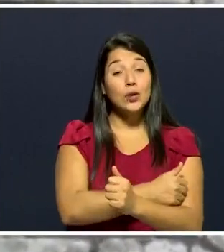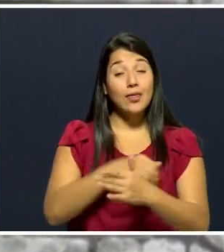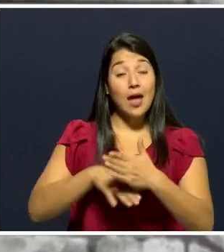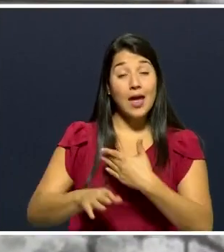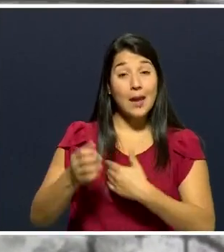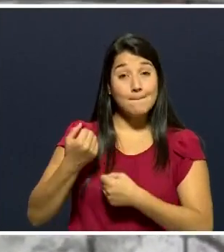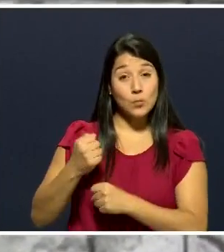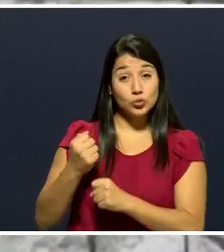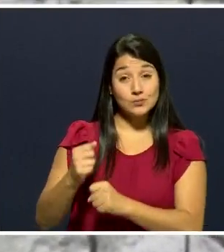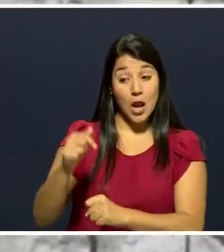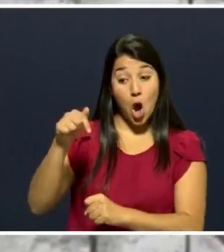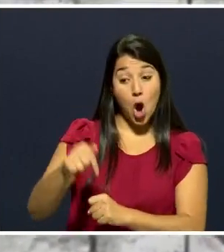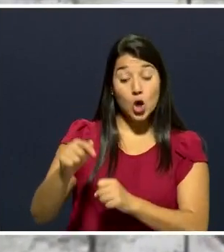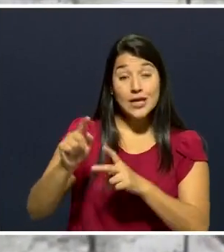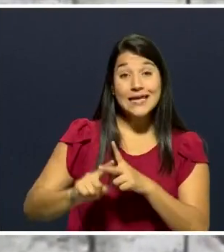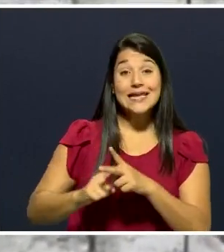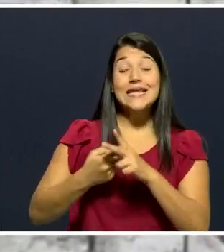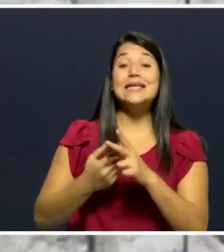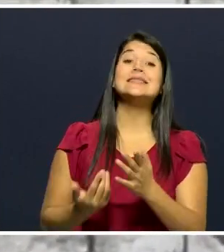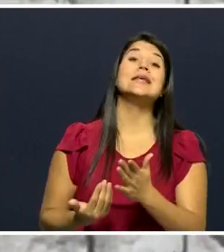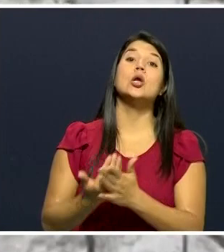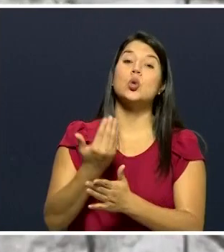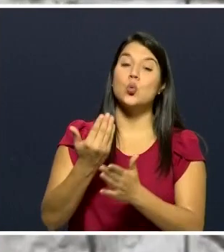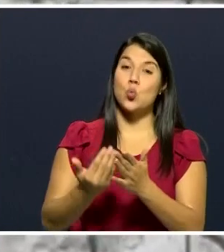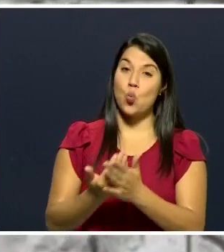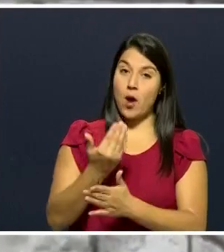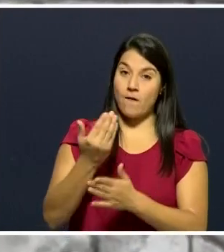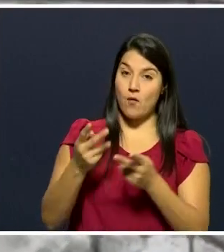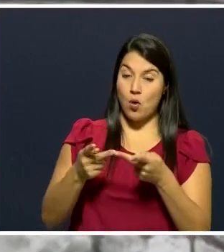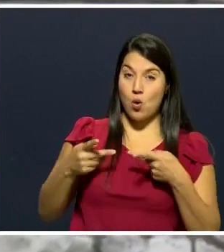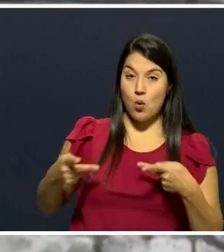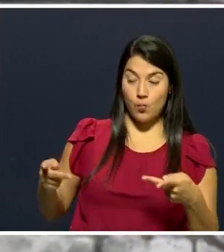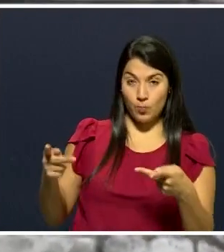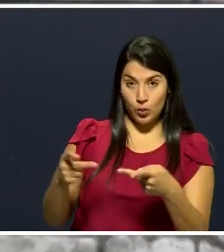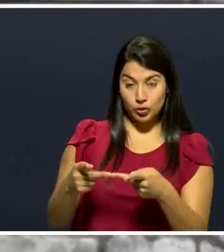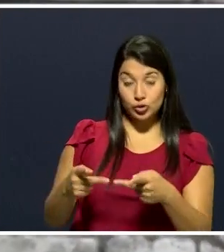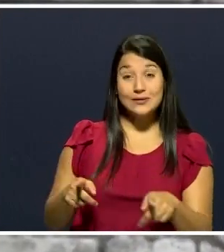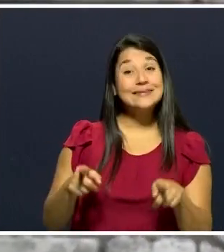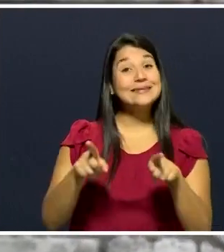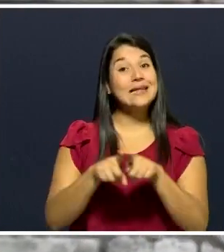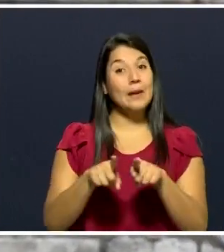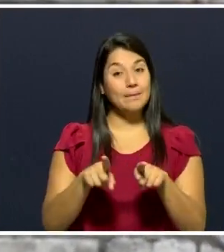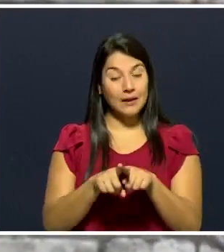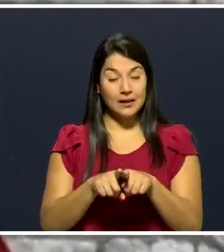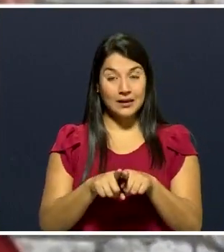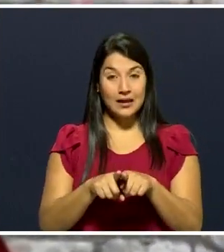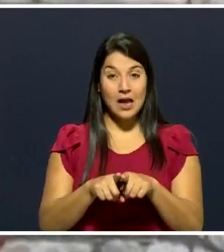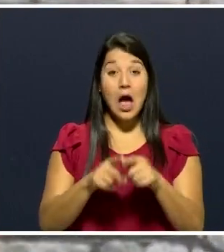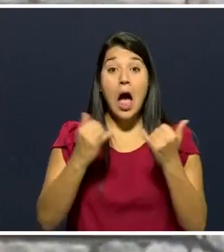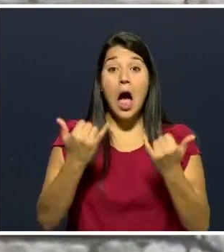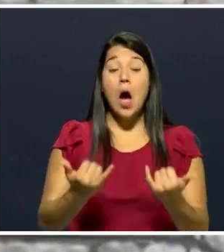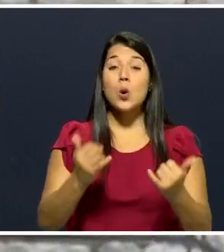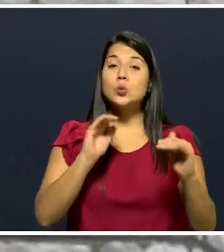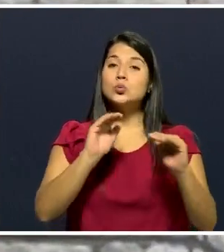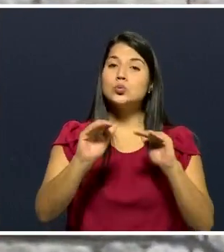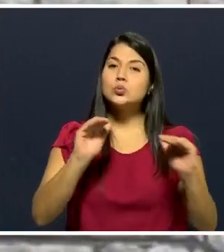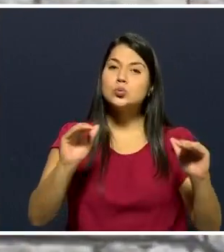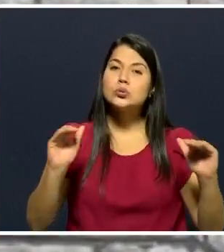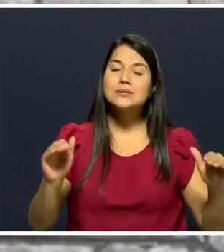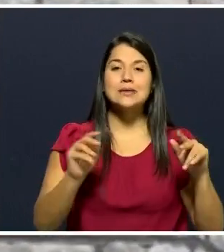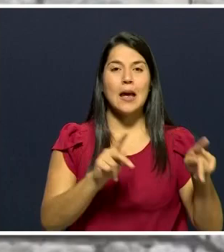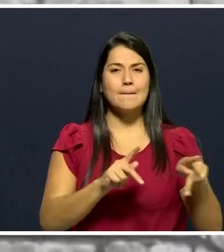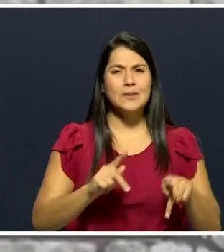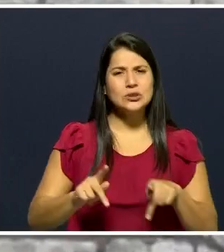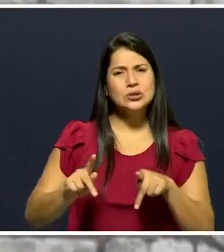locales que hoy inician un nuevo mandato. A la vez, hacemos un llamado a la